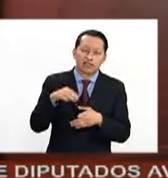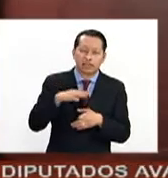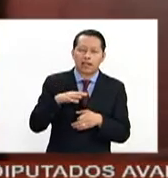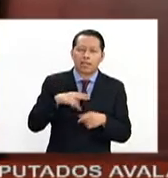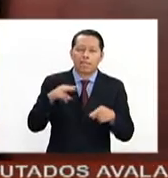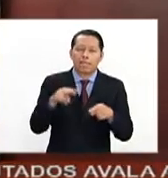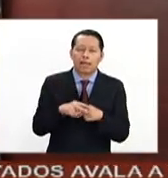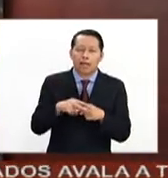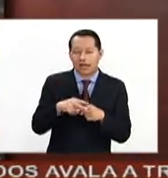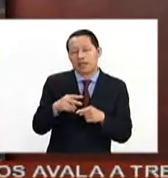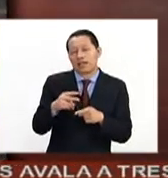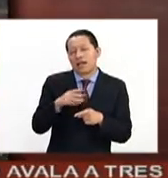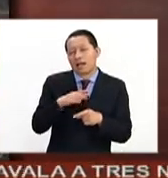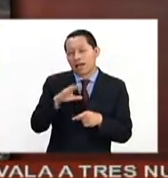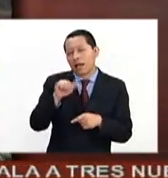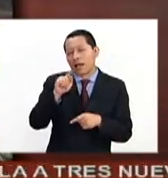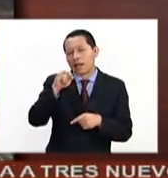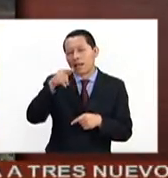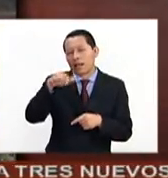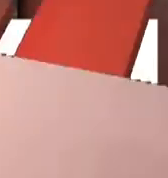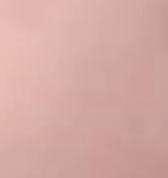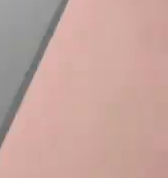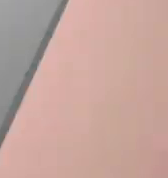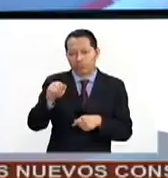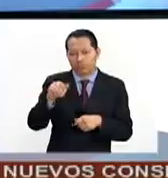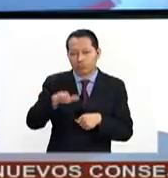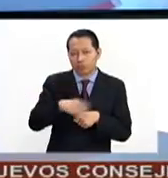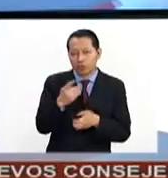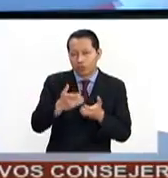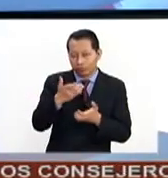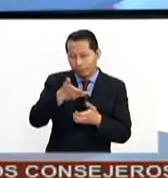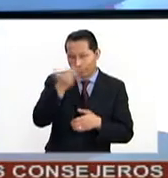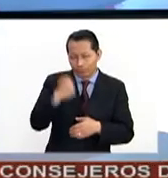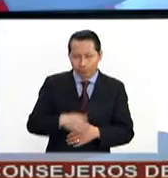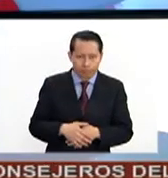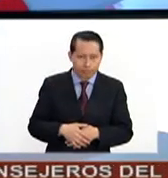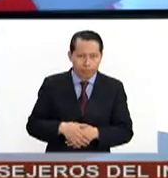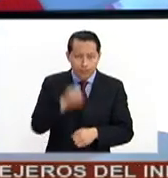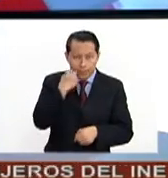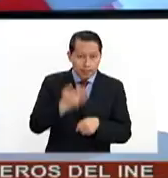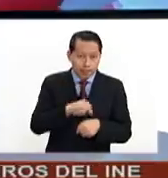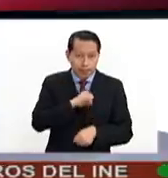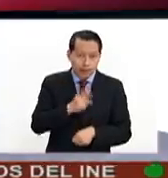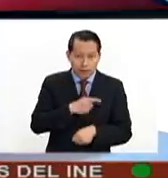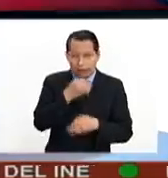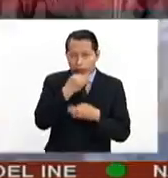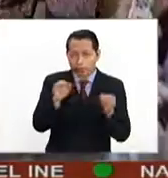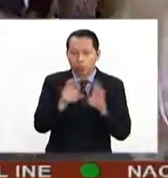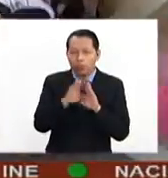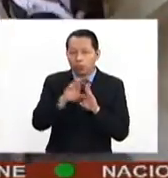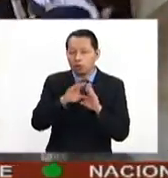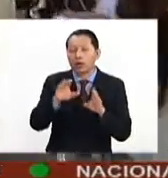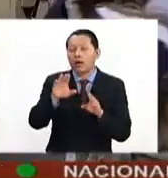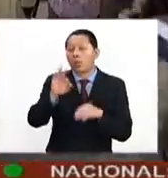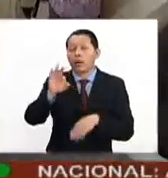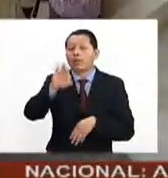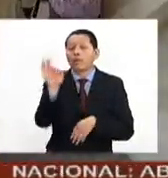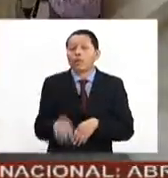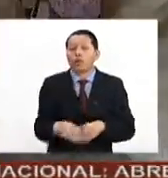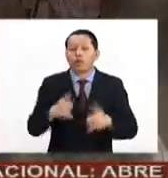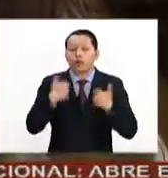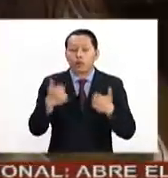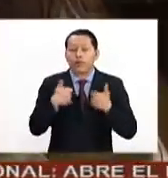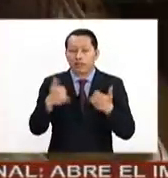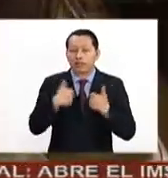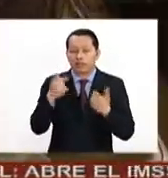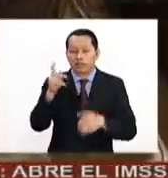se desconocen las causas de este incendio. La Secretaría de Salud informó que cerca de 40% de los adolescentes